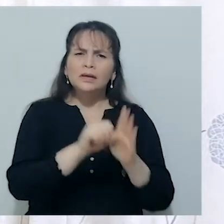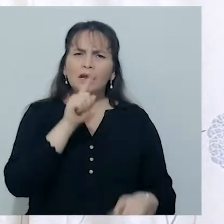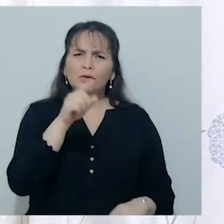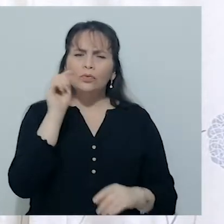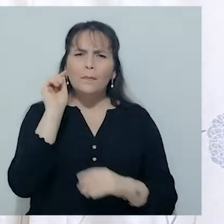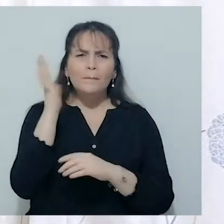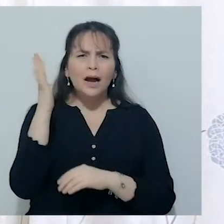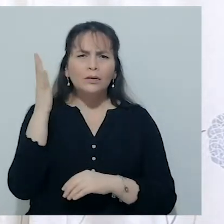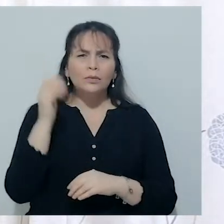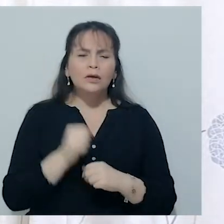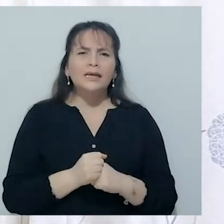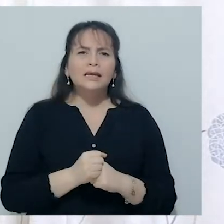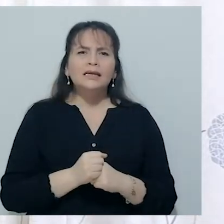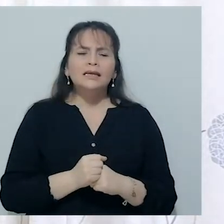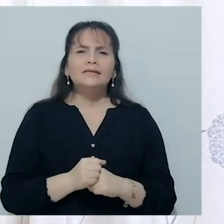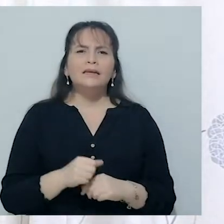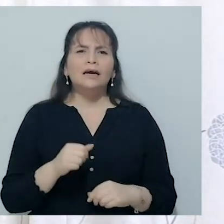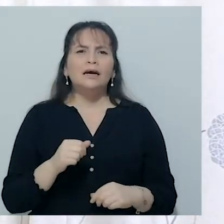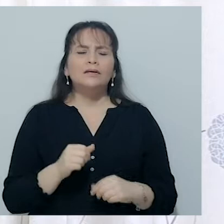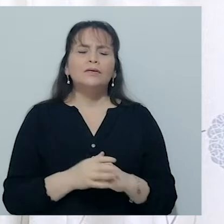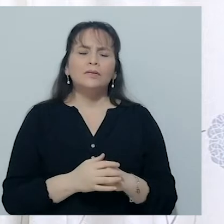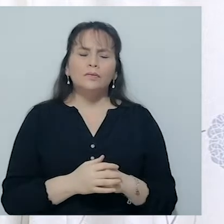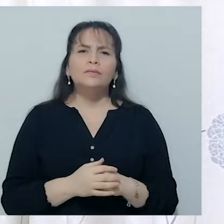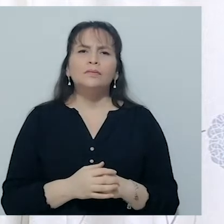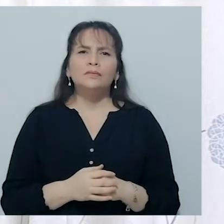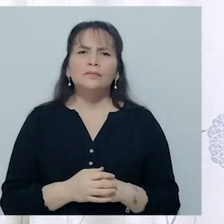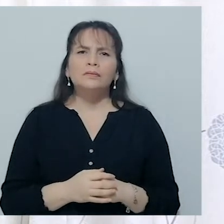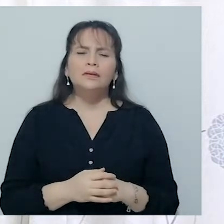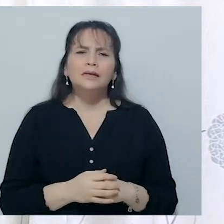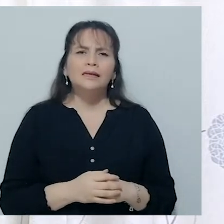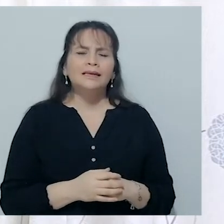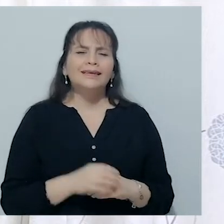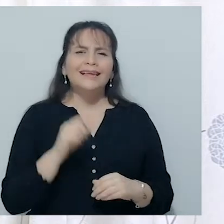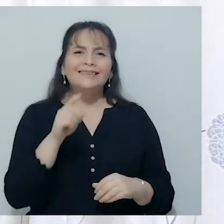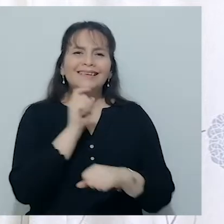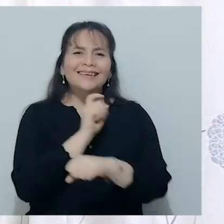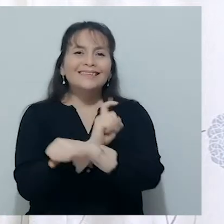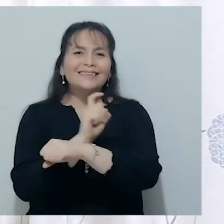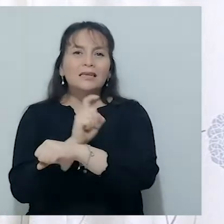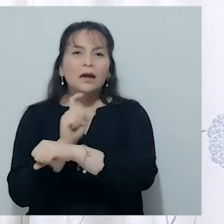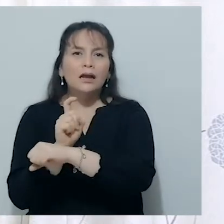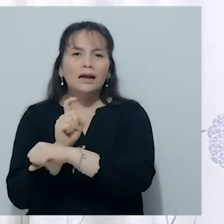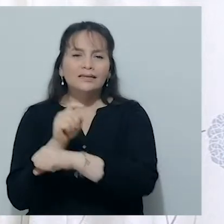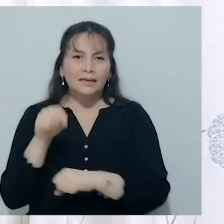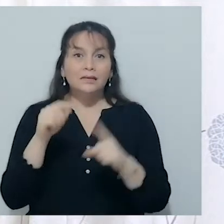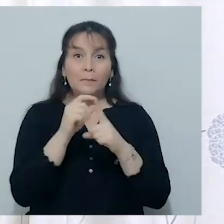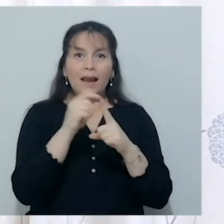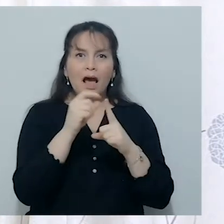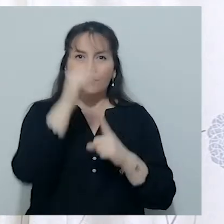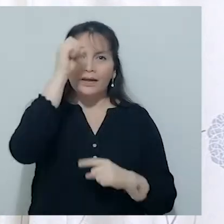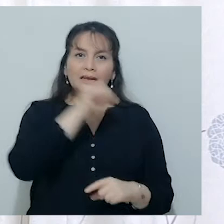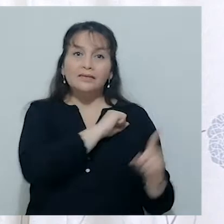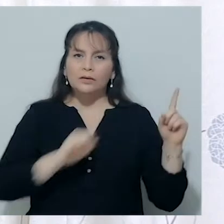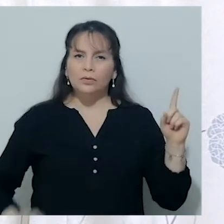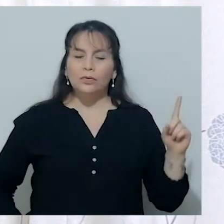en vuestra mano, y serán por frontales entre vuestros ojos, y las enseñarás, estas palabras